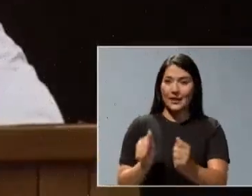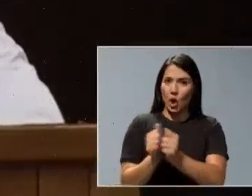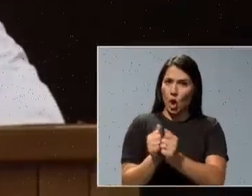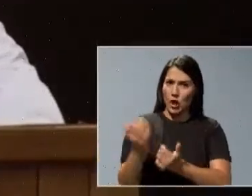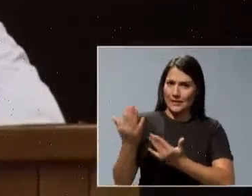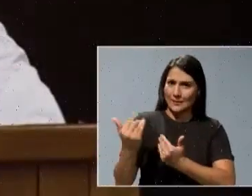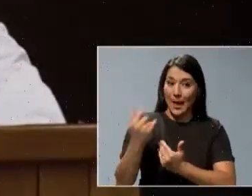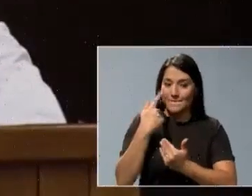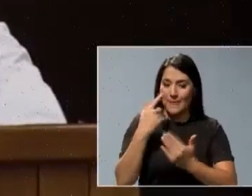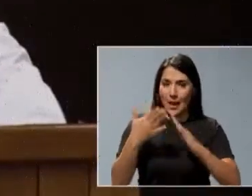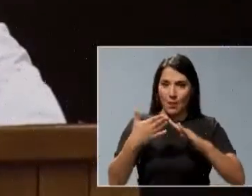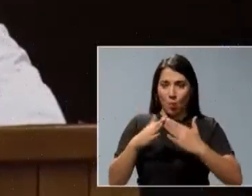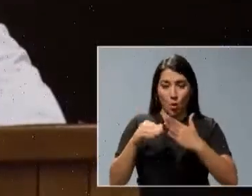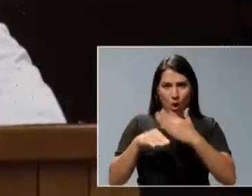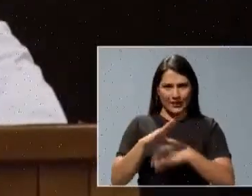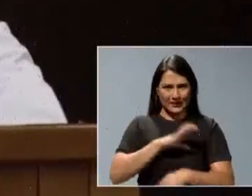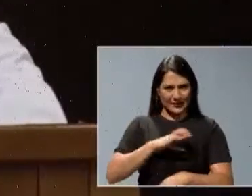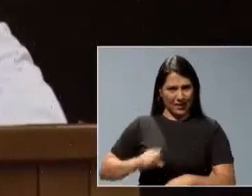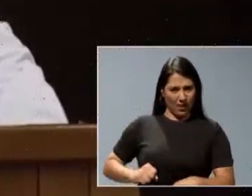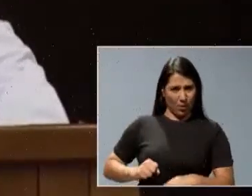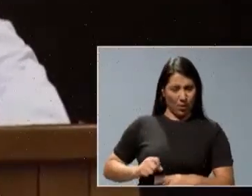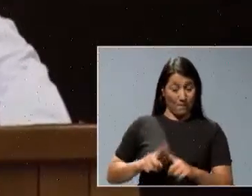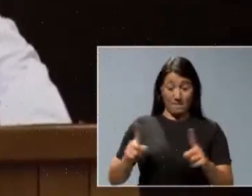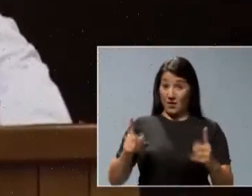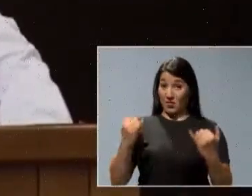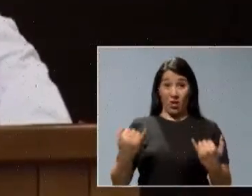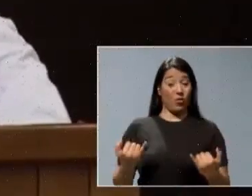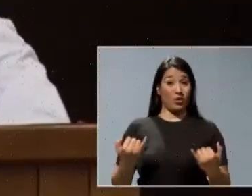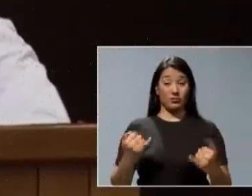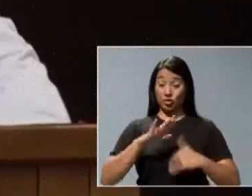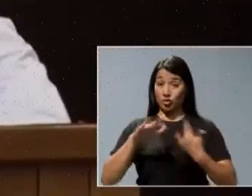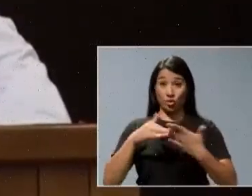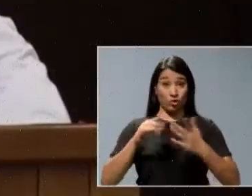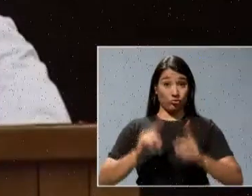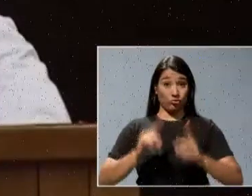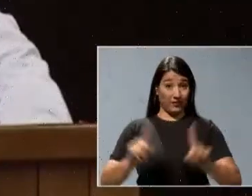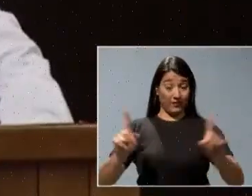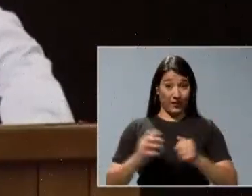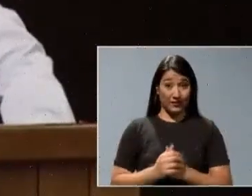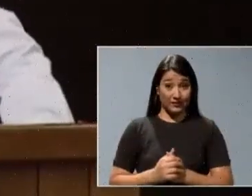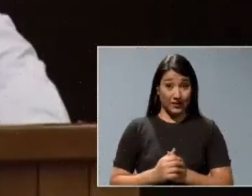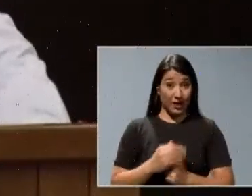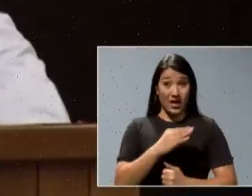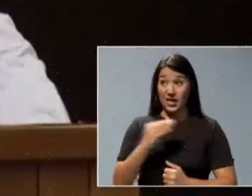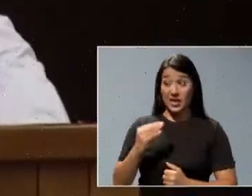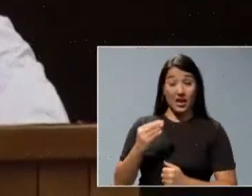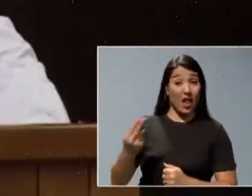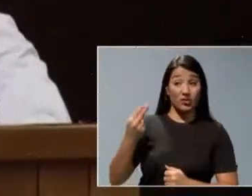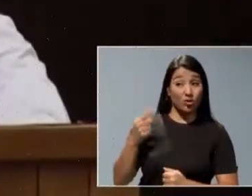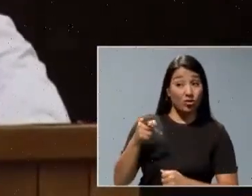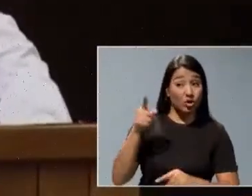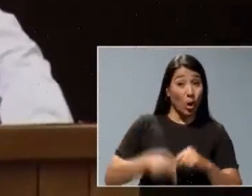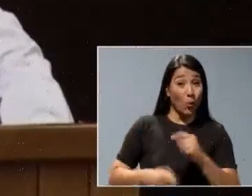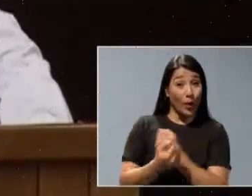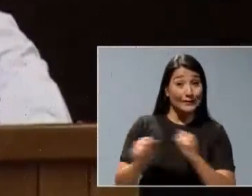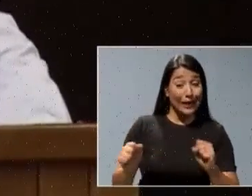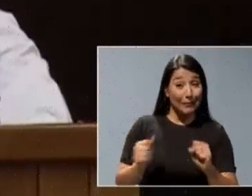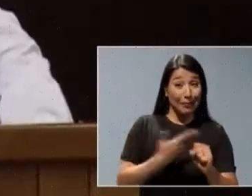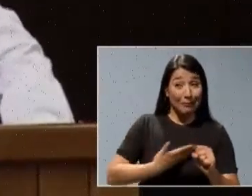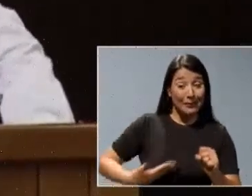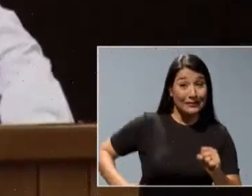para el pueblo salvadoreño. Pero la historia es la historia. Y de la historia no te salvas, Bukele. Te toca tu